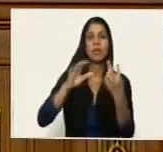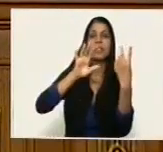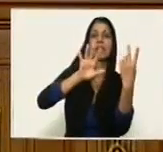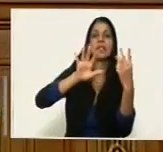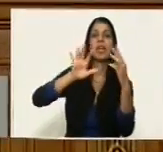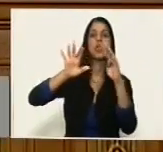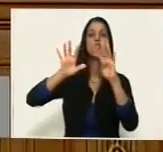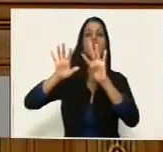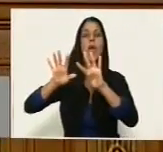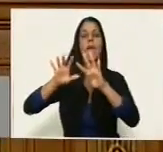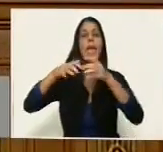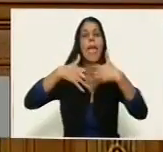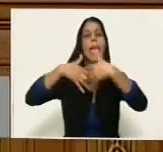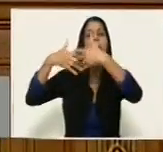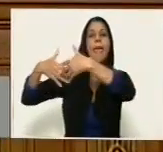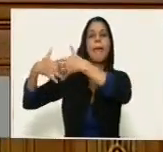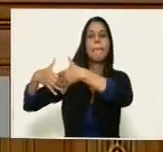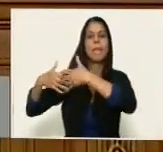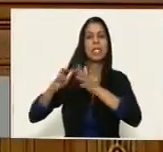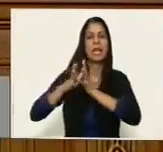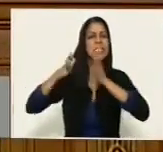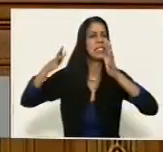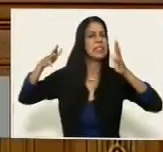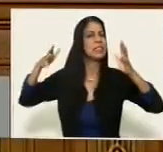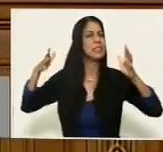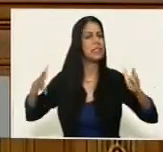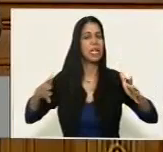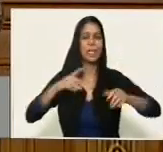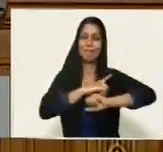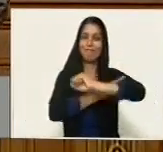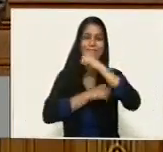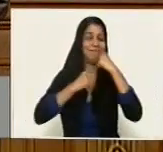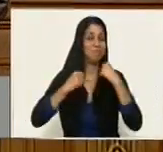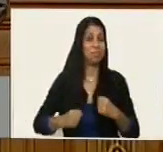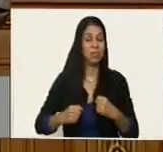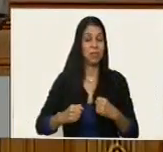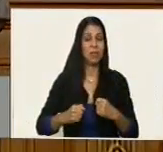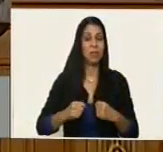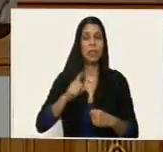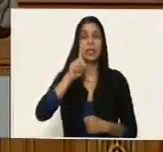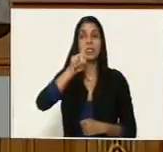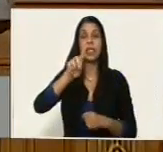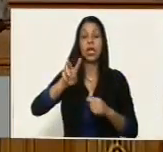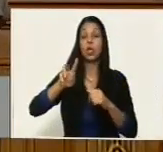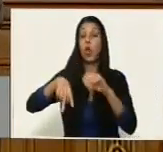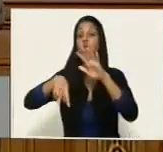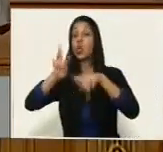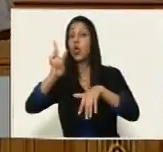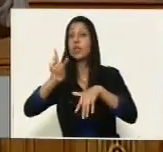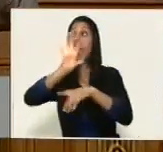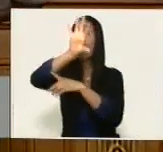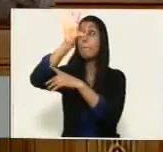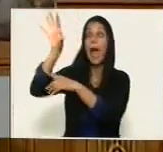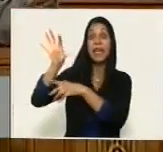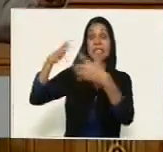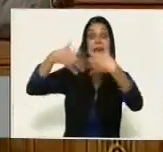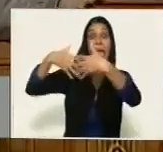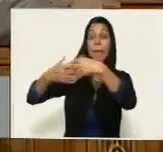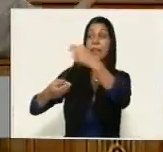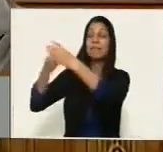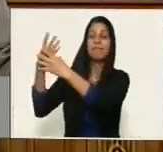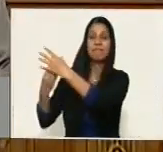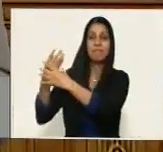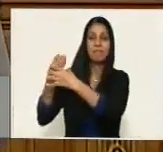79 plantas y trabaja con 112 países, entre países donde produce, países donde exporta,